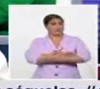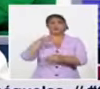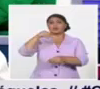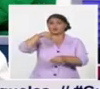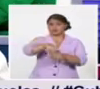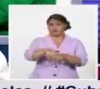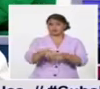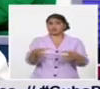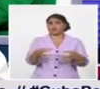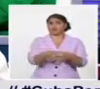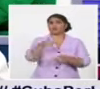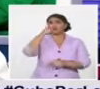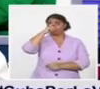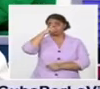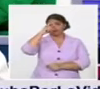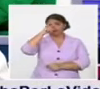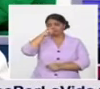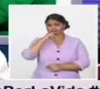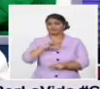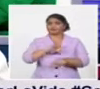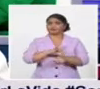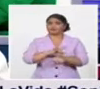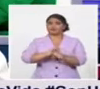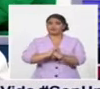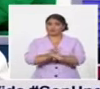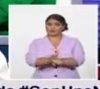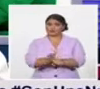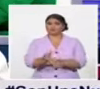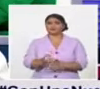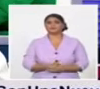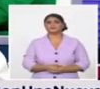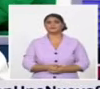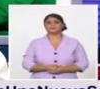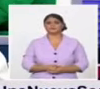tenido COVID-19 en nuestro país, el